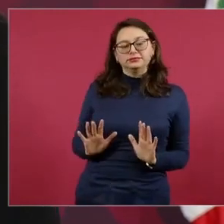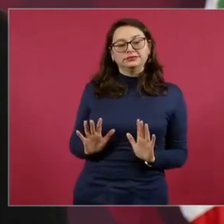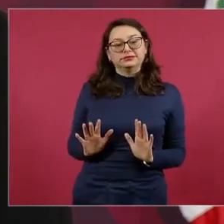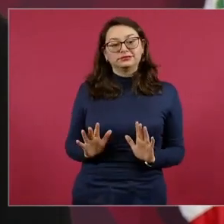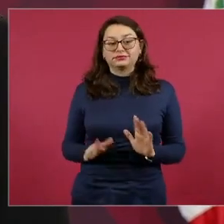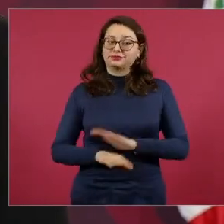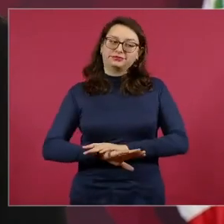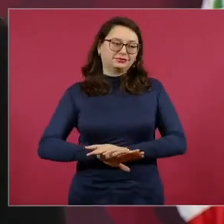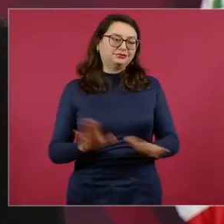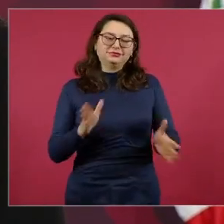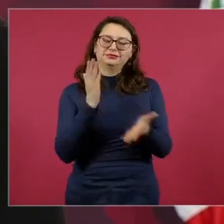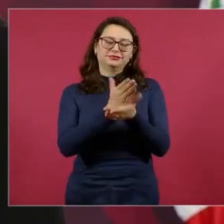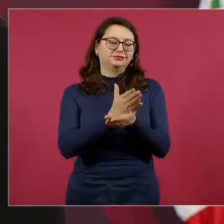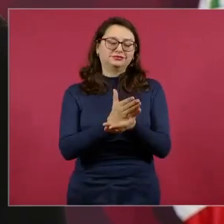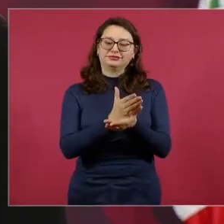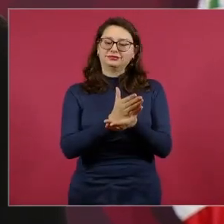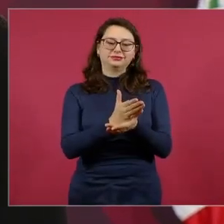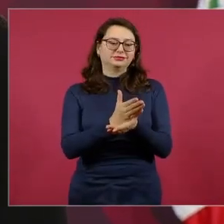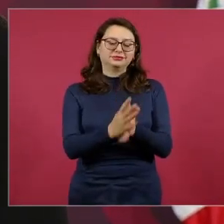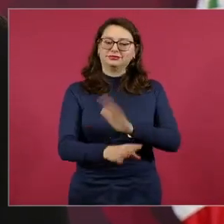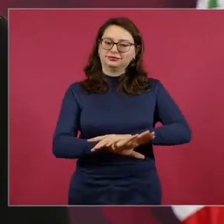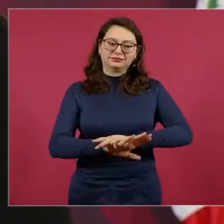Entonces ya basta,